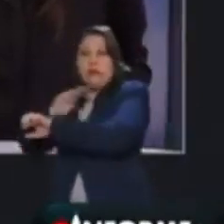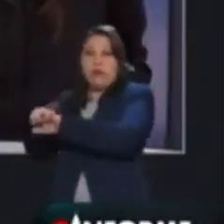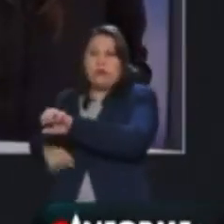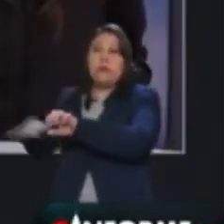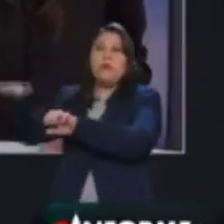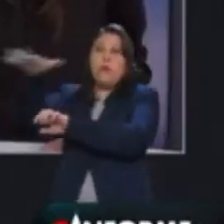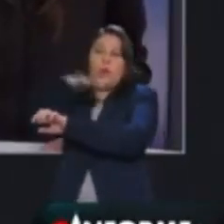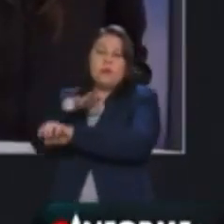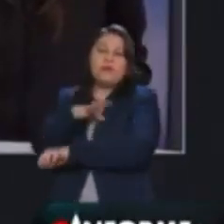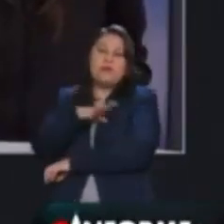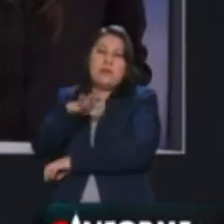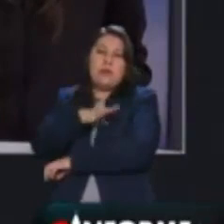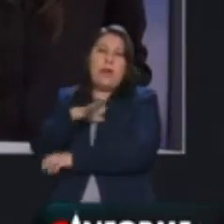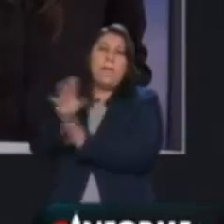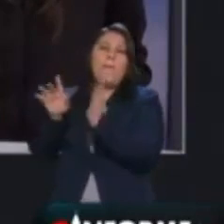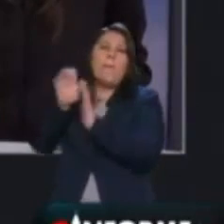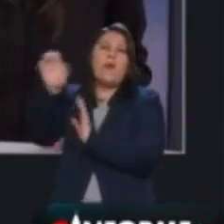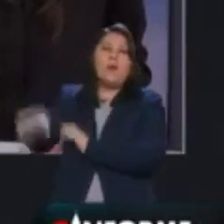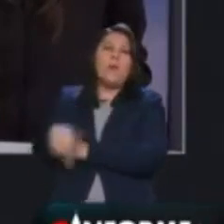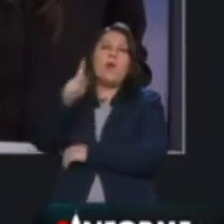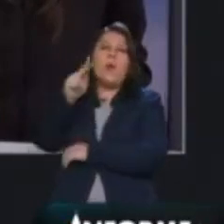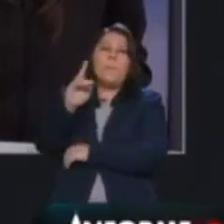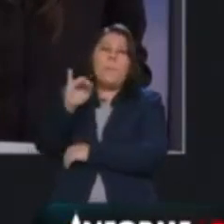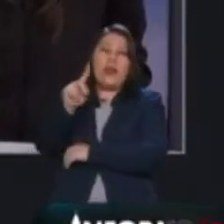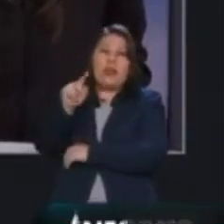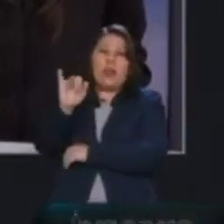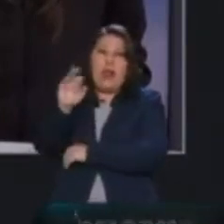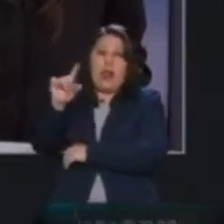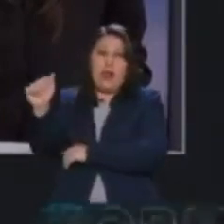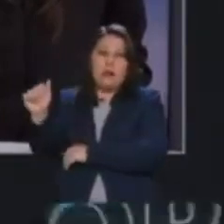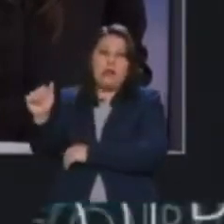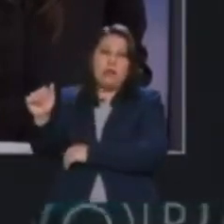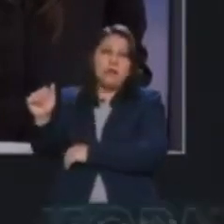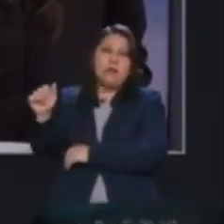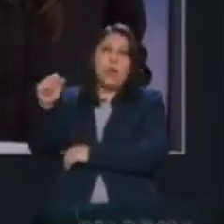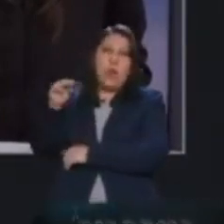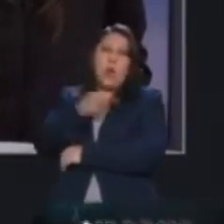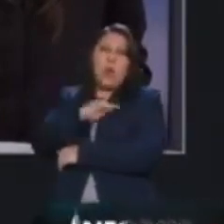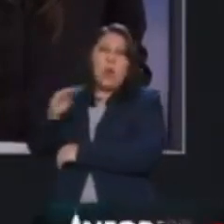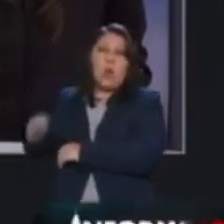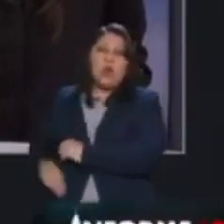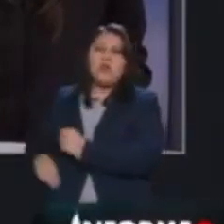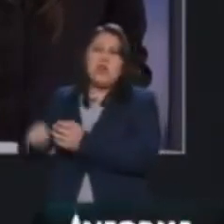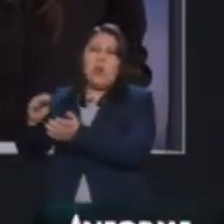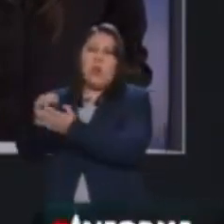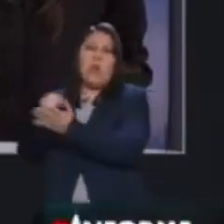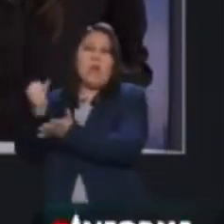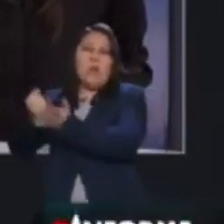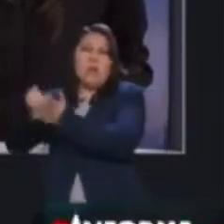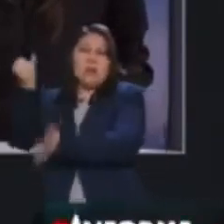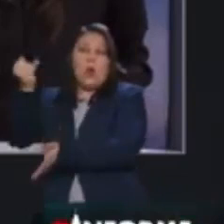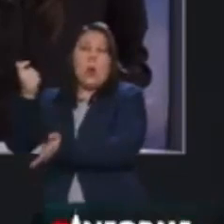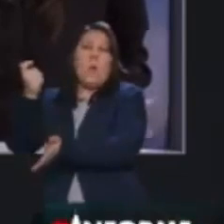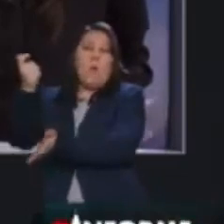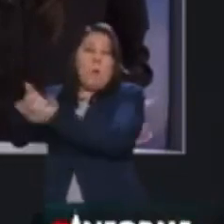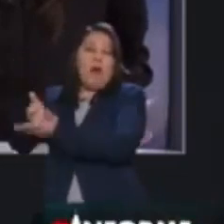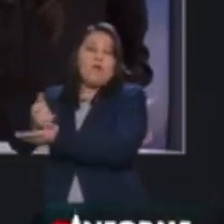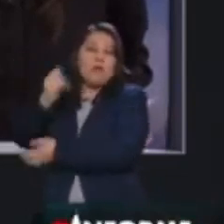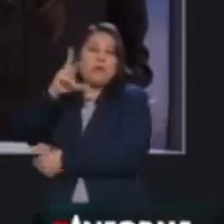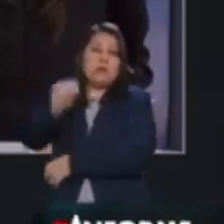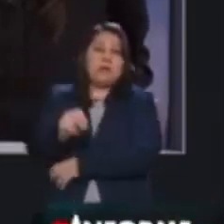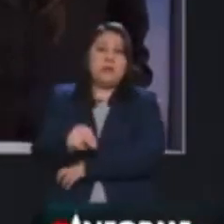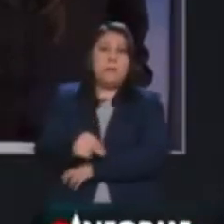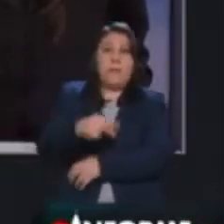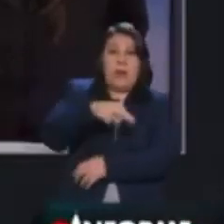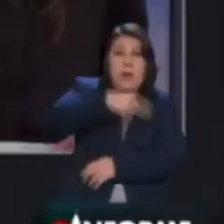pues es una facultad, es un impuesto que pueden cobrar los municipios, pero en el caso de la Ciudad de México no. Pero tampoco